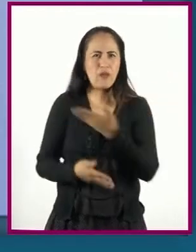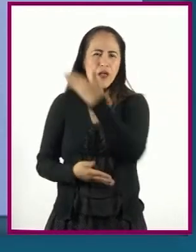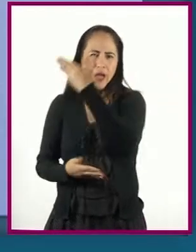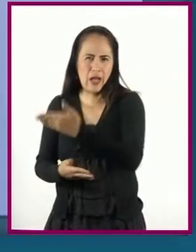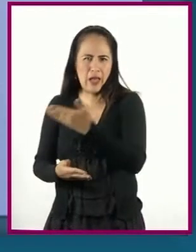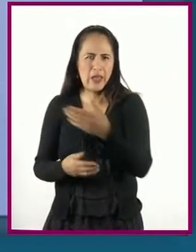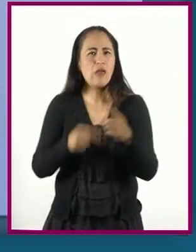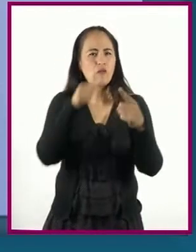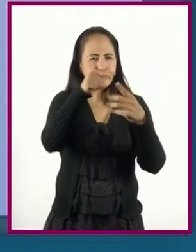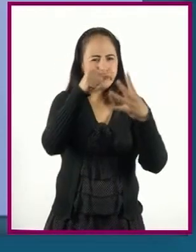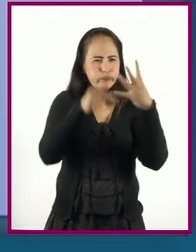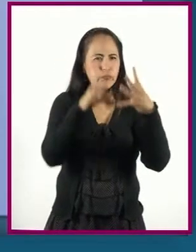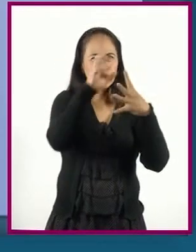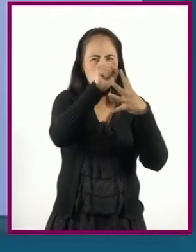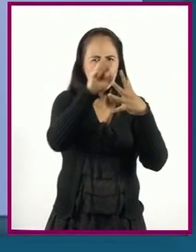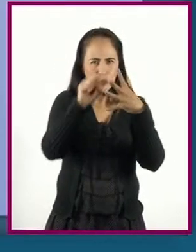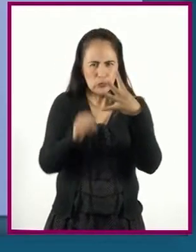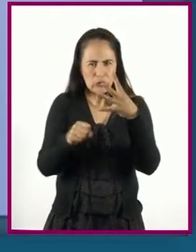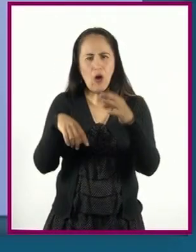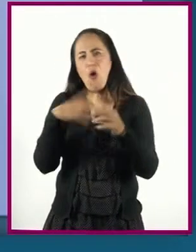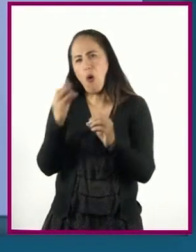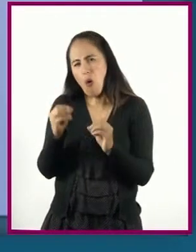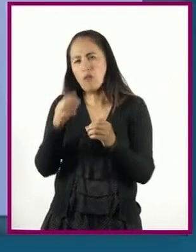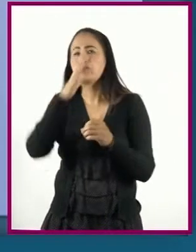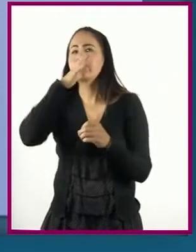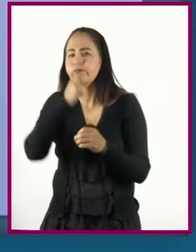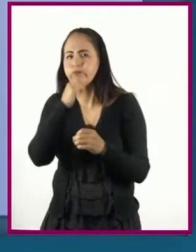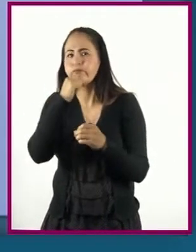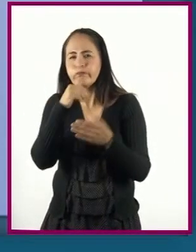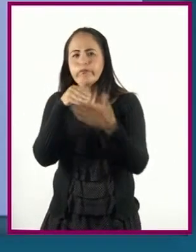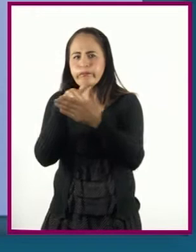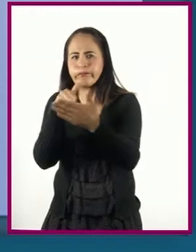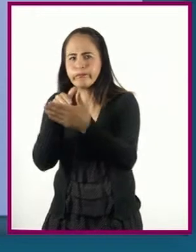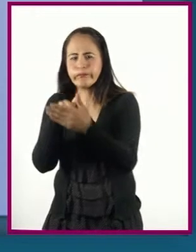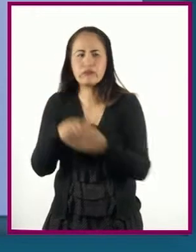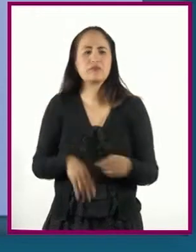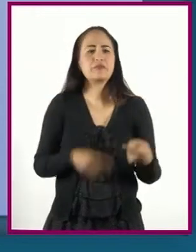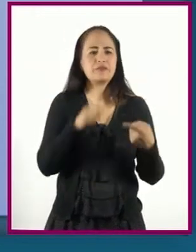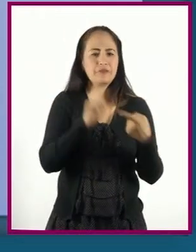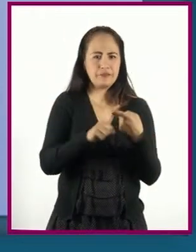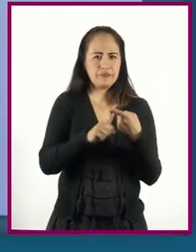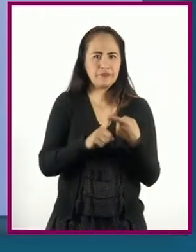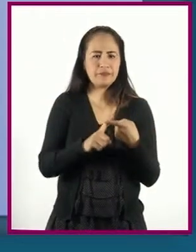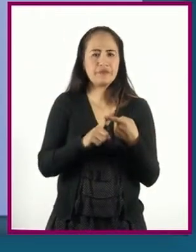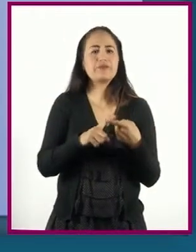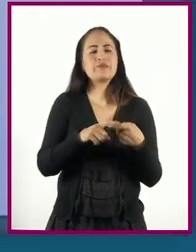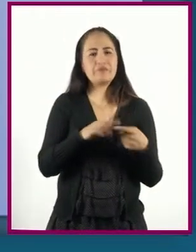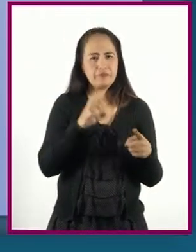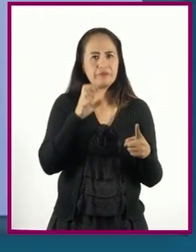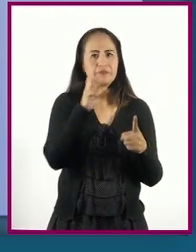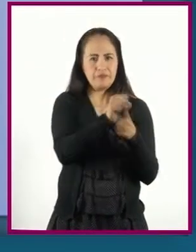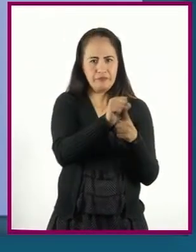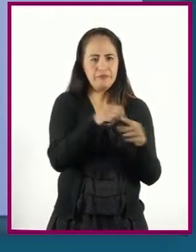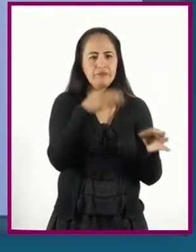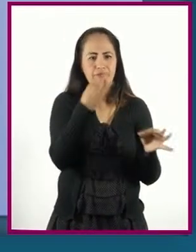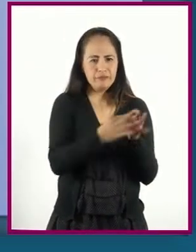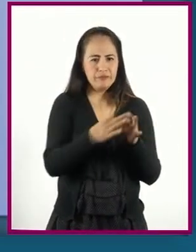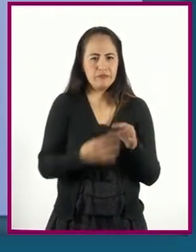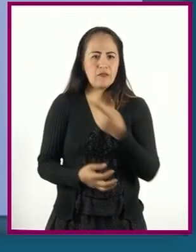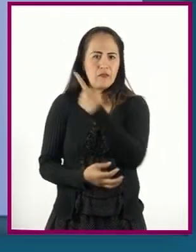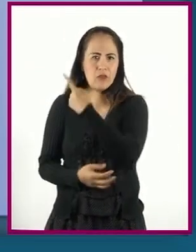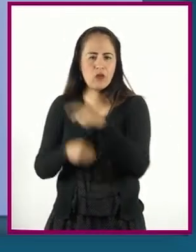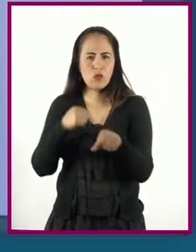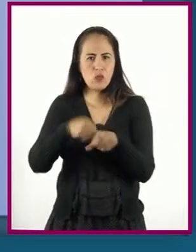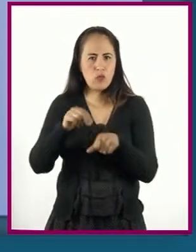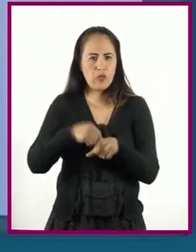y limitaciones del modelo corpuscular. Alcances. Permite relacionar los fenómenos y las composiciones a